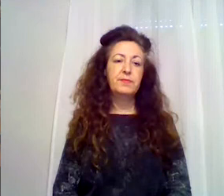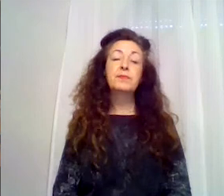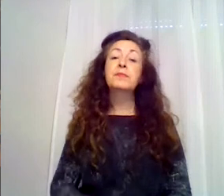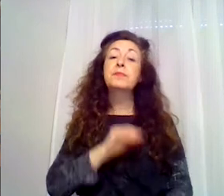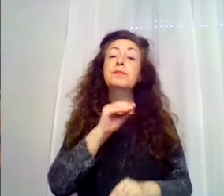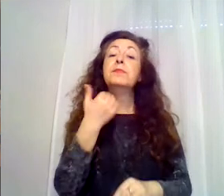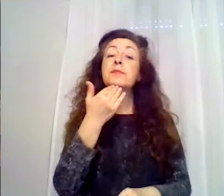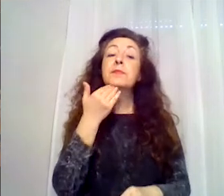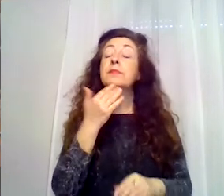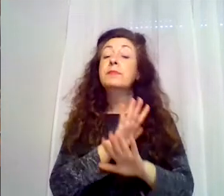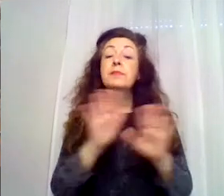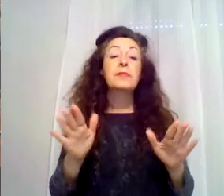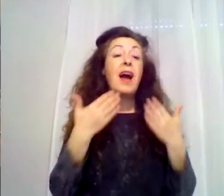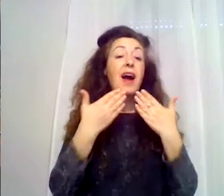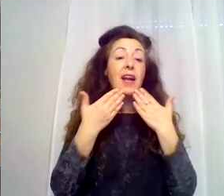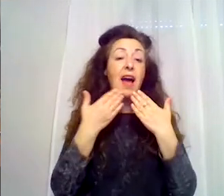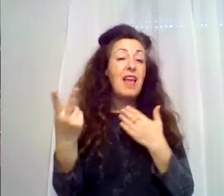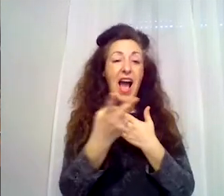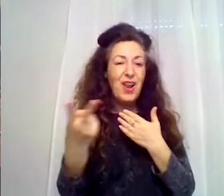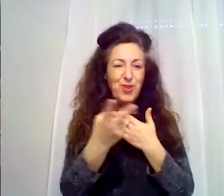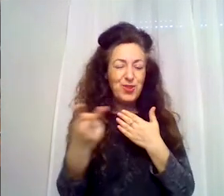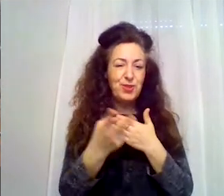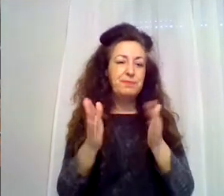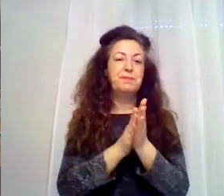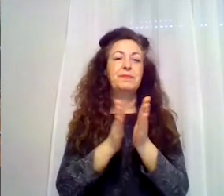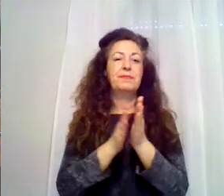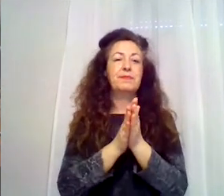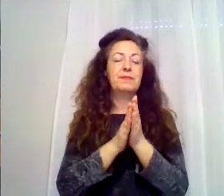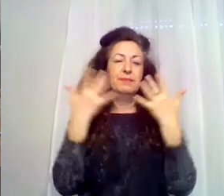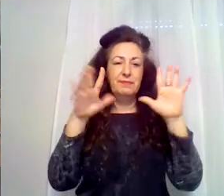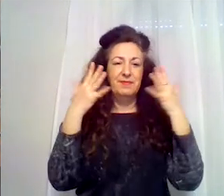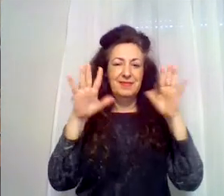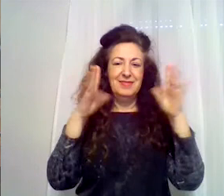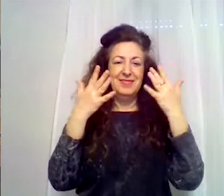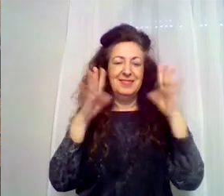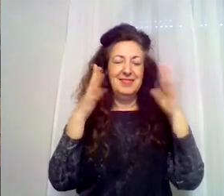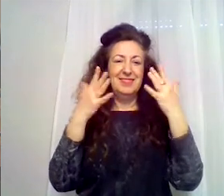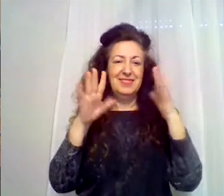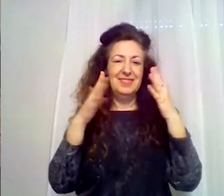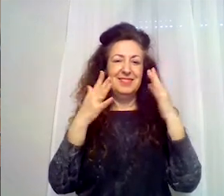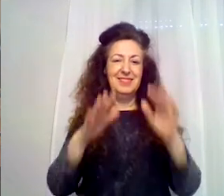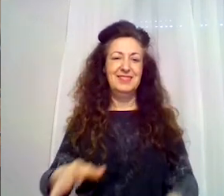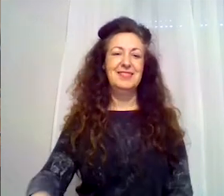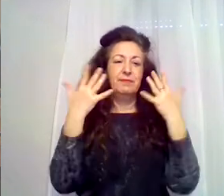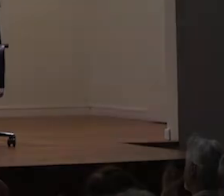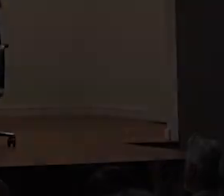Bueno, ¿hay alguien que más? Muchas gracias a los dos. Un placer. Muchas gracias a los dos.